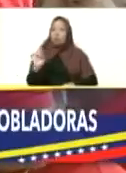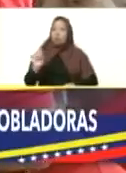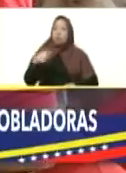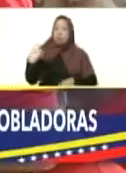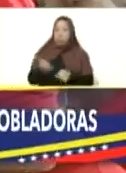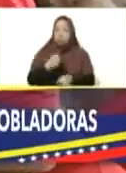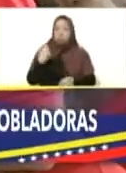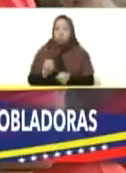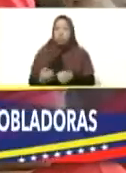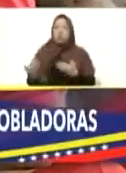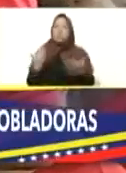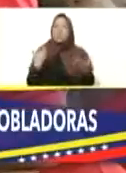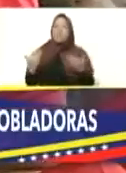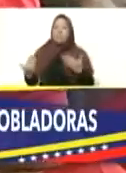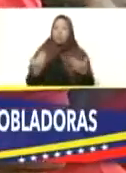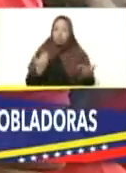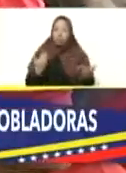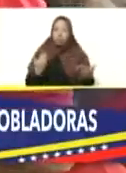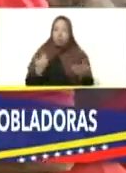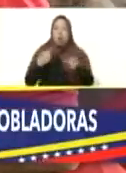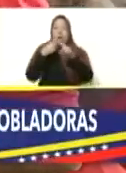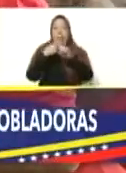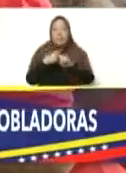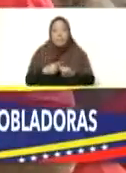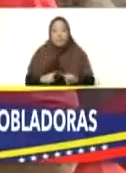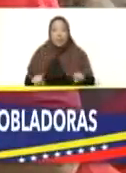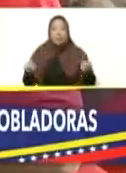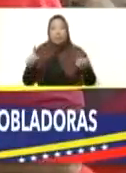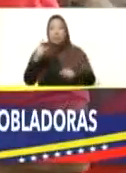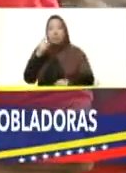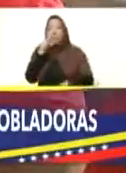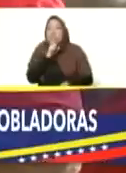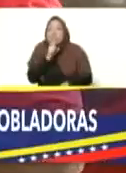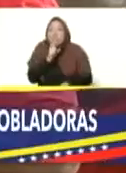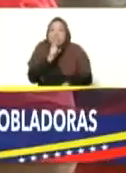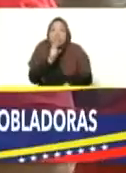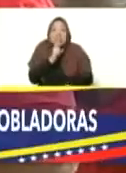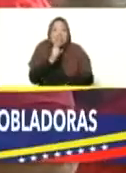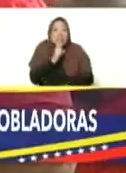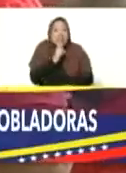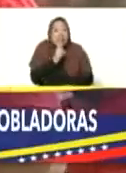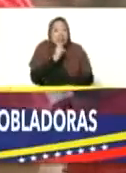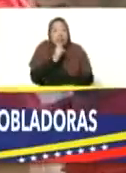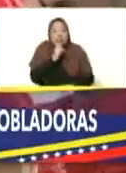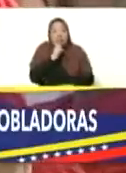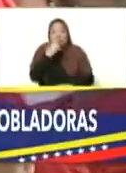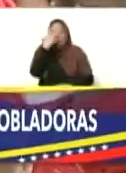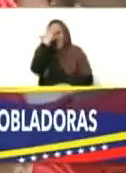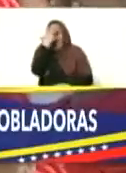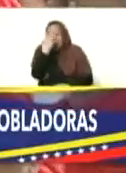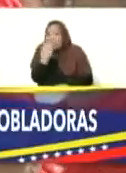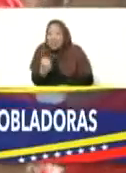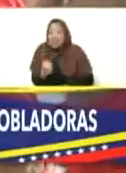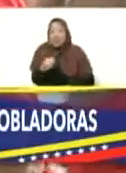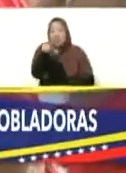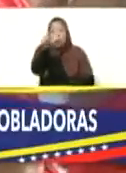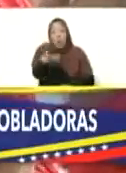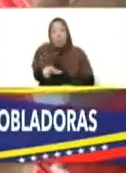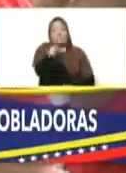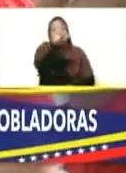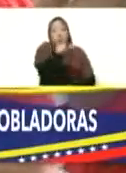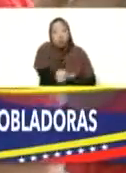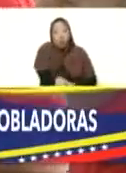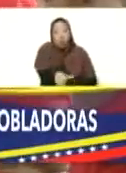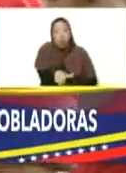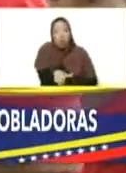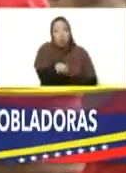se los hacemos ver pero nos ha costado muchísimo este que la gente digamos que los